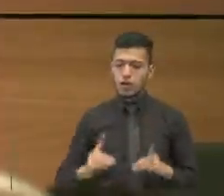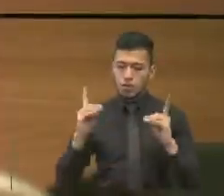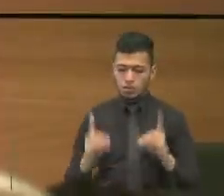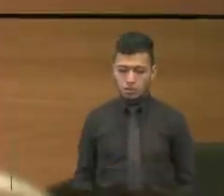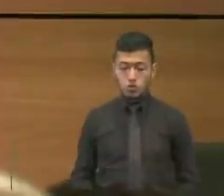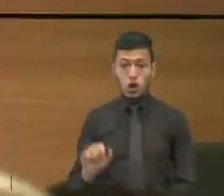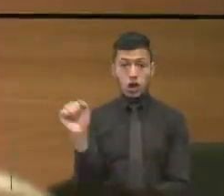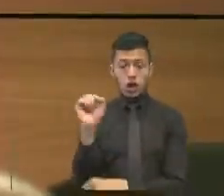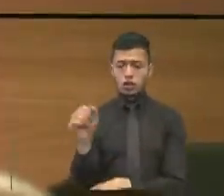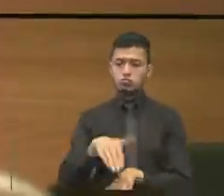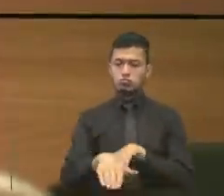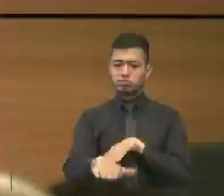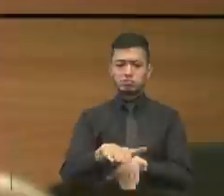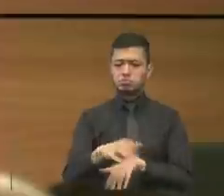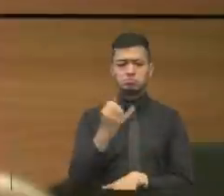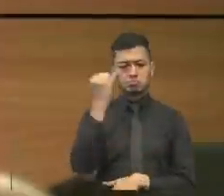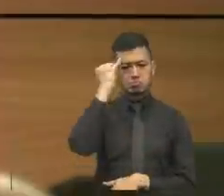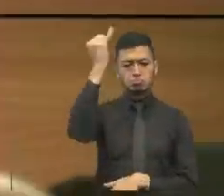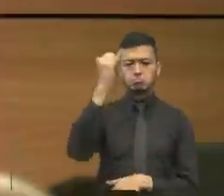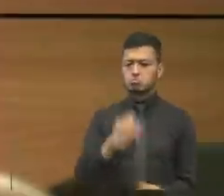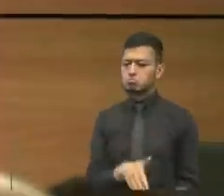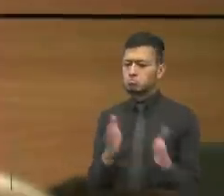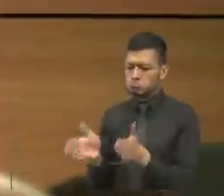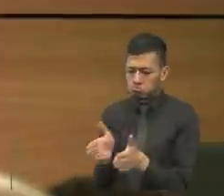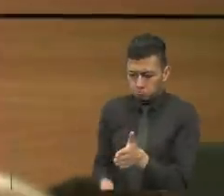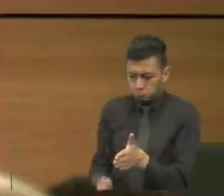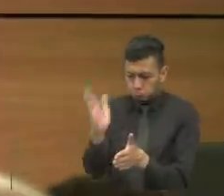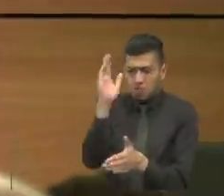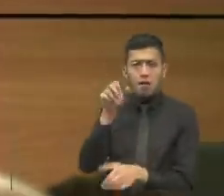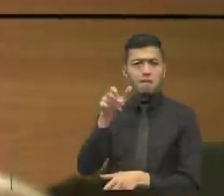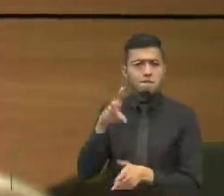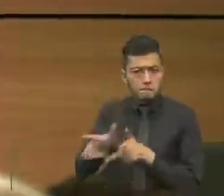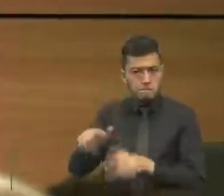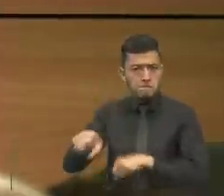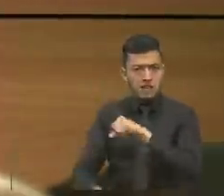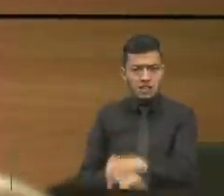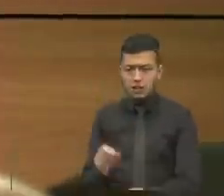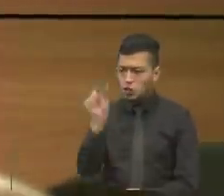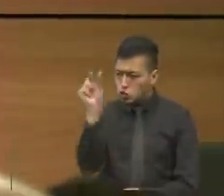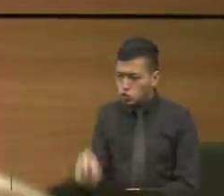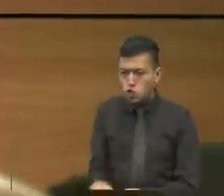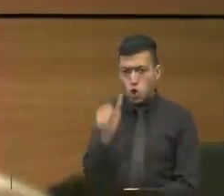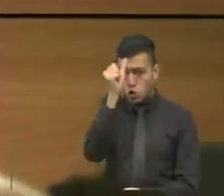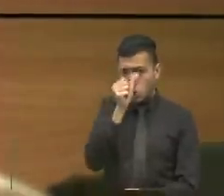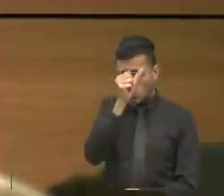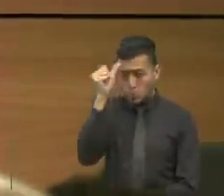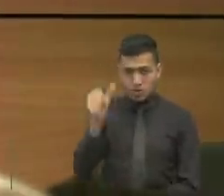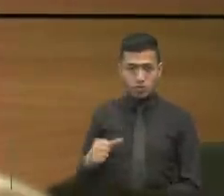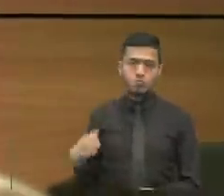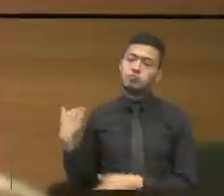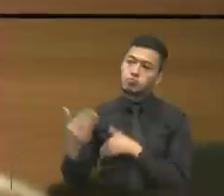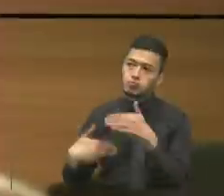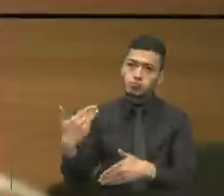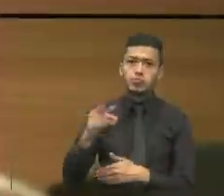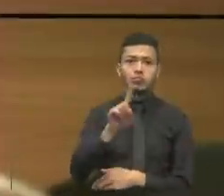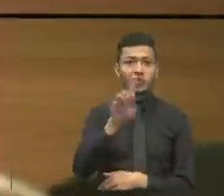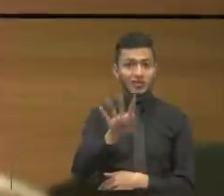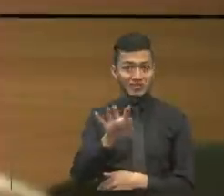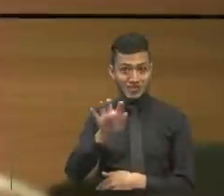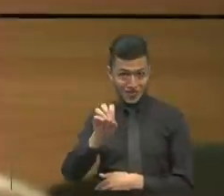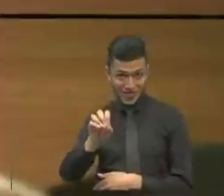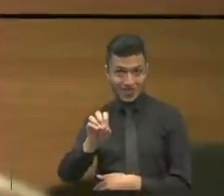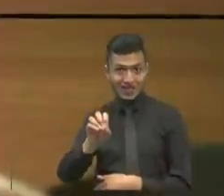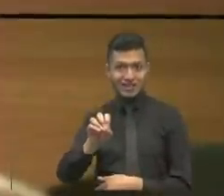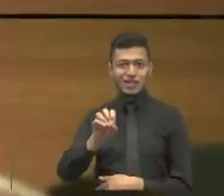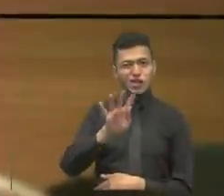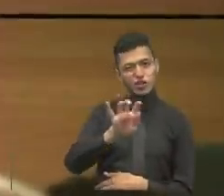carriles a los carros para dárselos exclusivos a las bicicletas los domingos. A finales de los 90 empezamos a construir